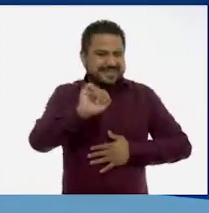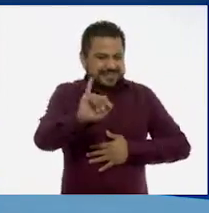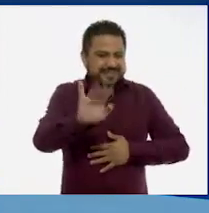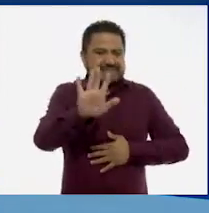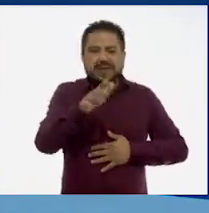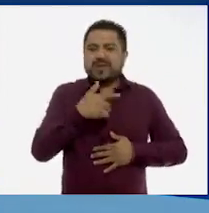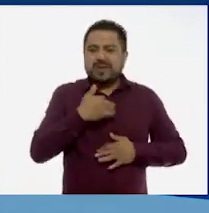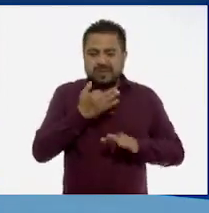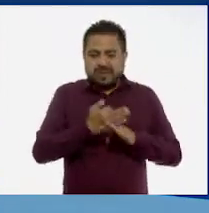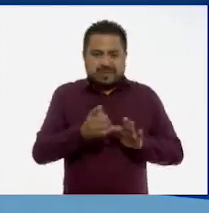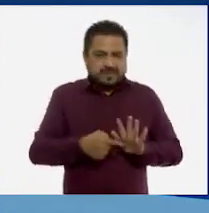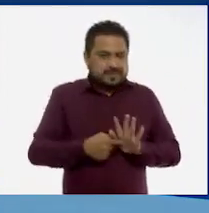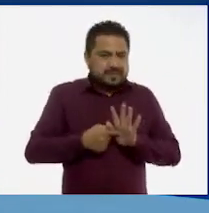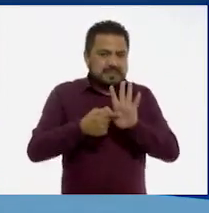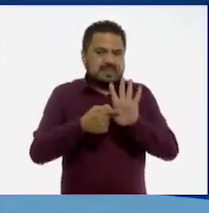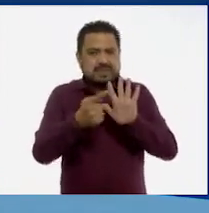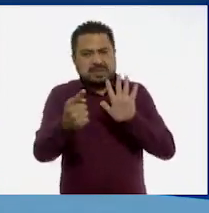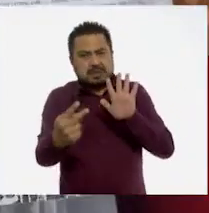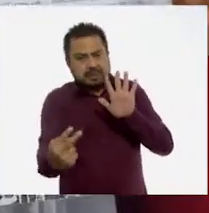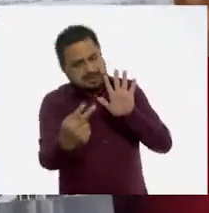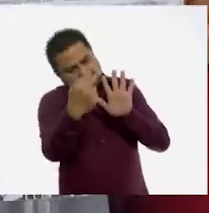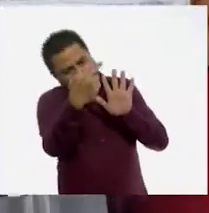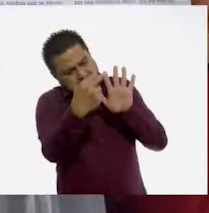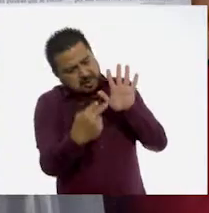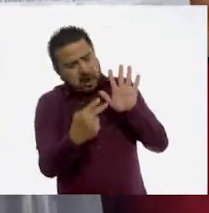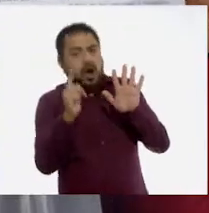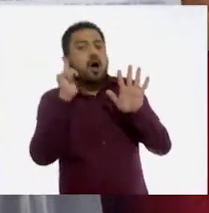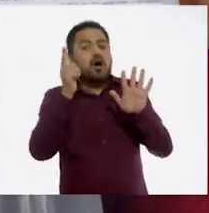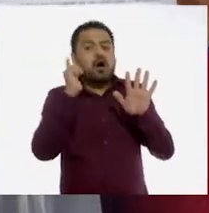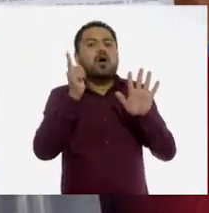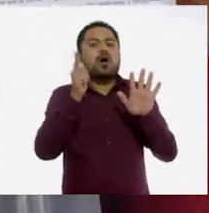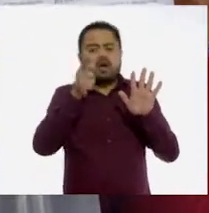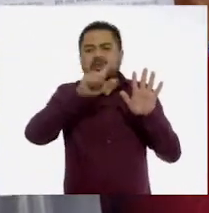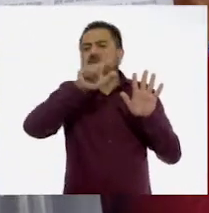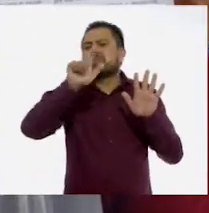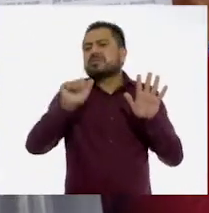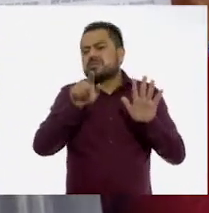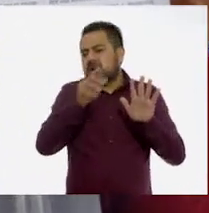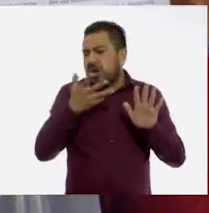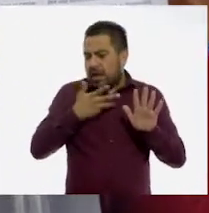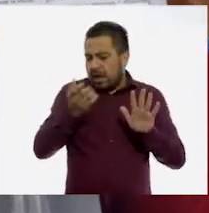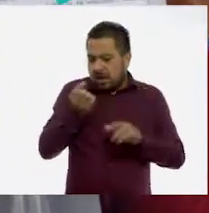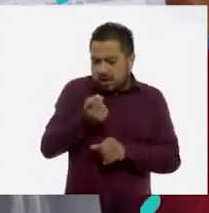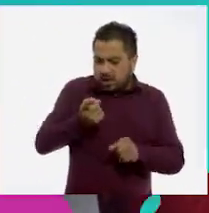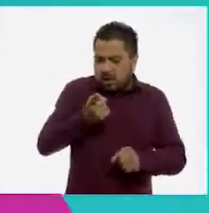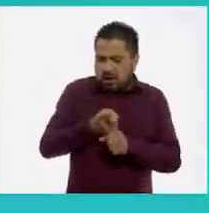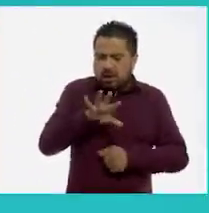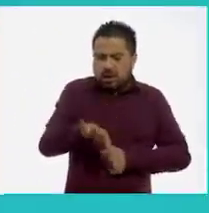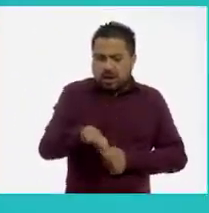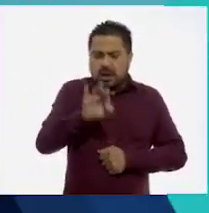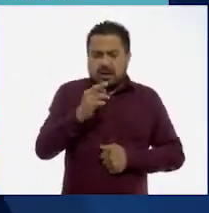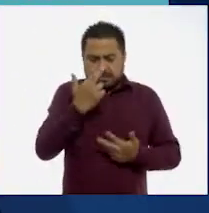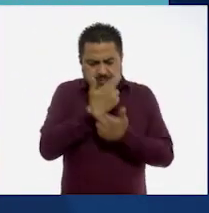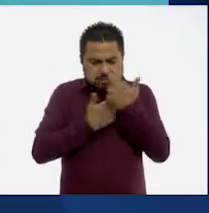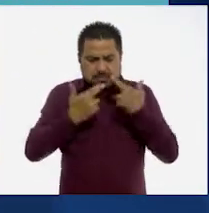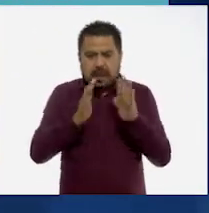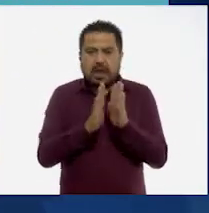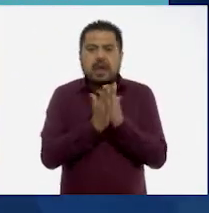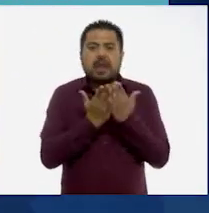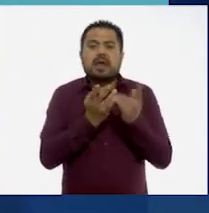se las voy a presentar aquí. Ojalá que en algún momento tengas oportunidad de revisar este